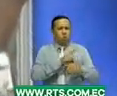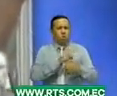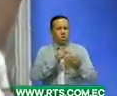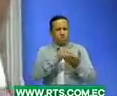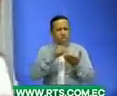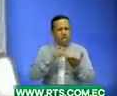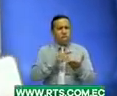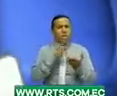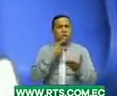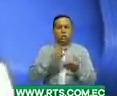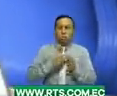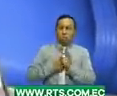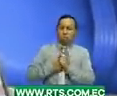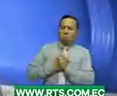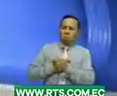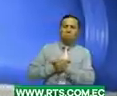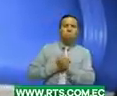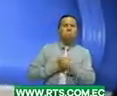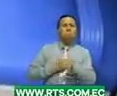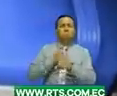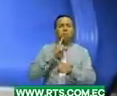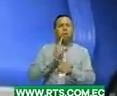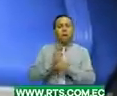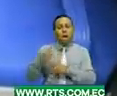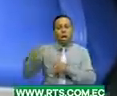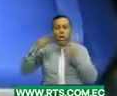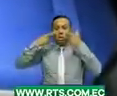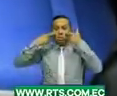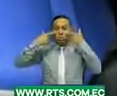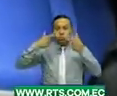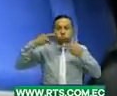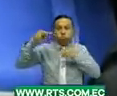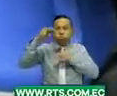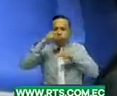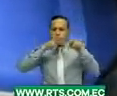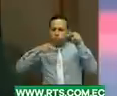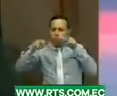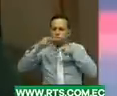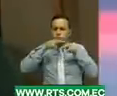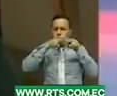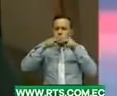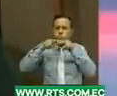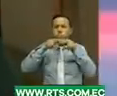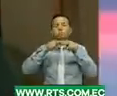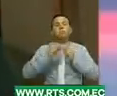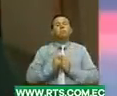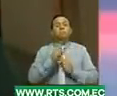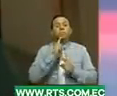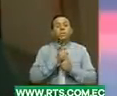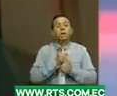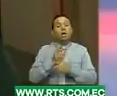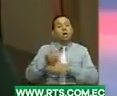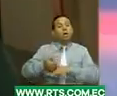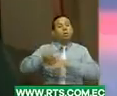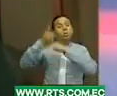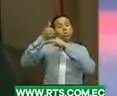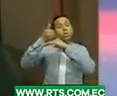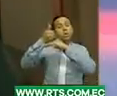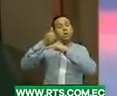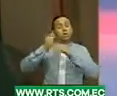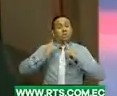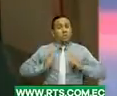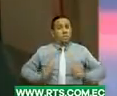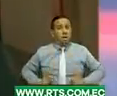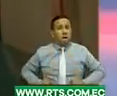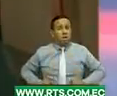una iniciativa que puede avalar que la vacunación se priorice bajo el proceso de selección. Si la autoridad sanitaria no se convierte en un